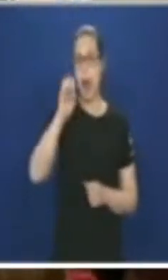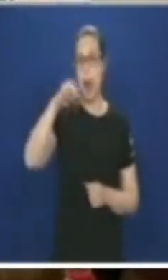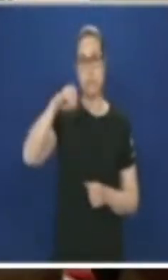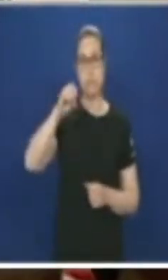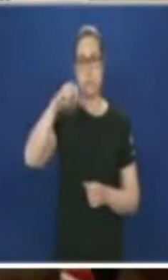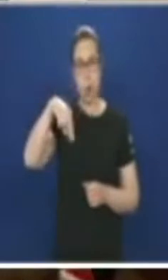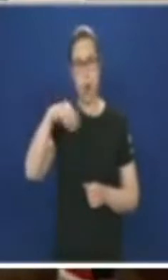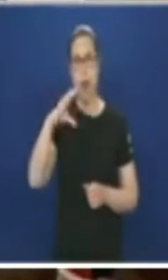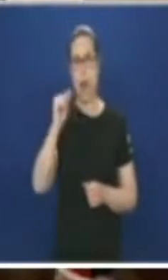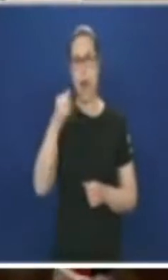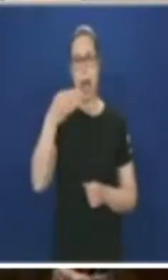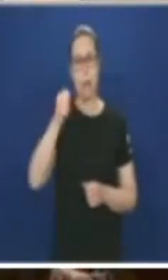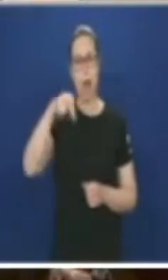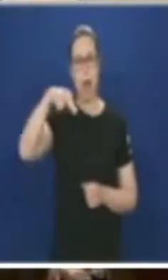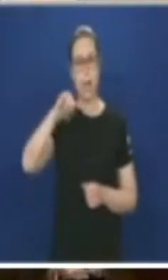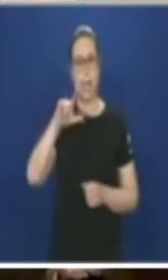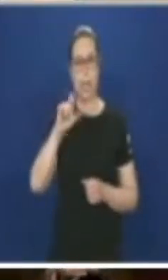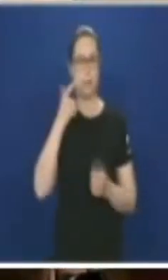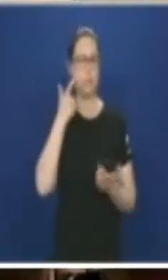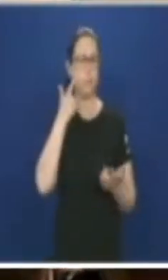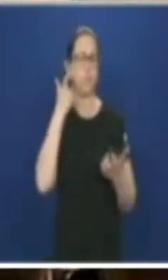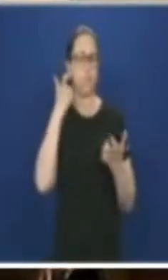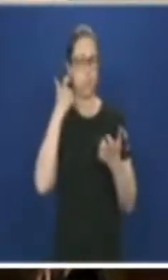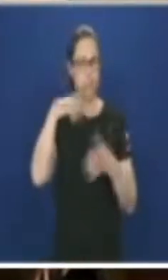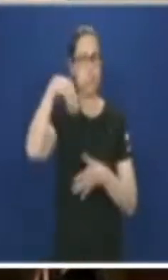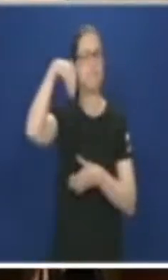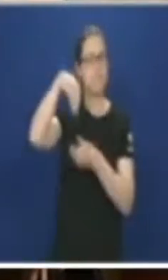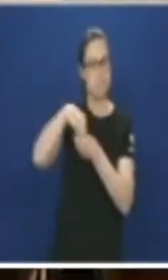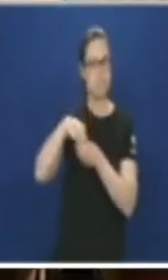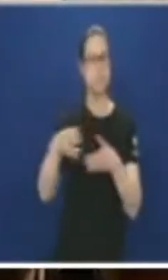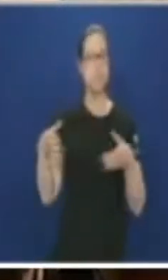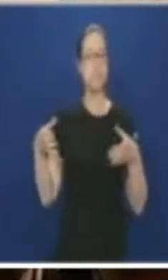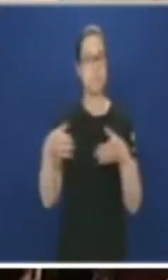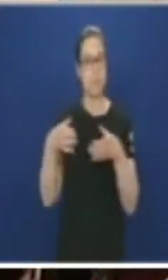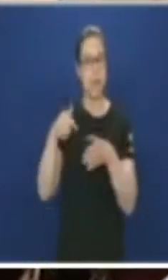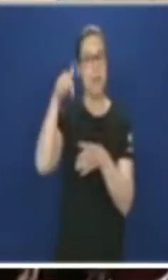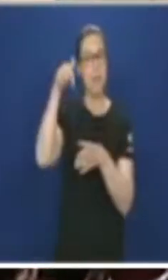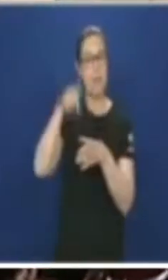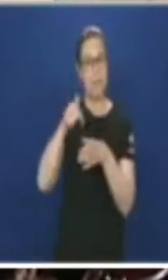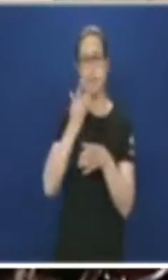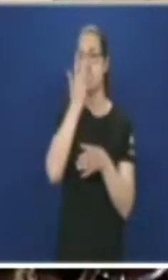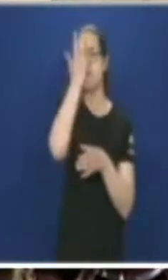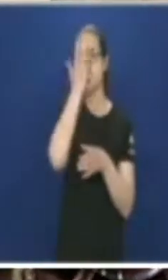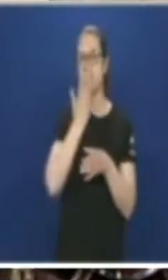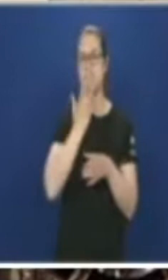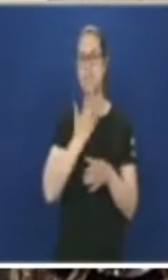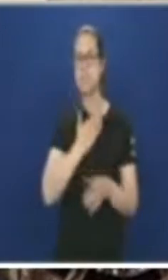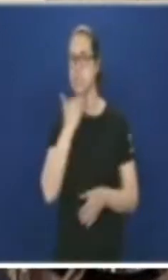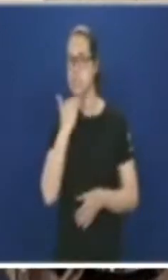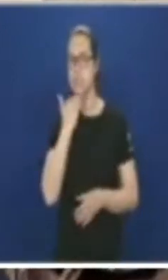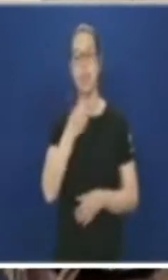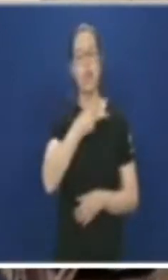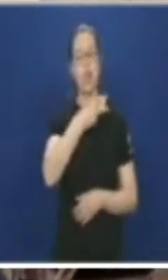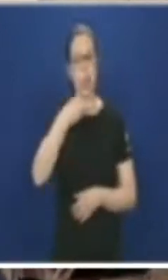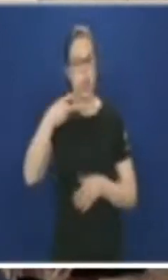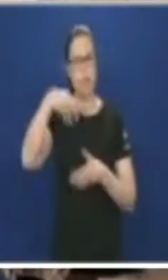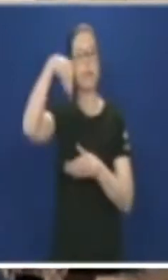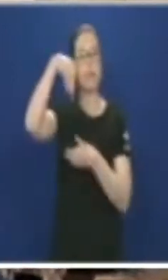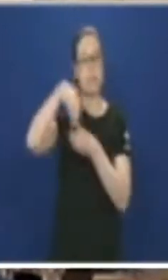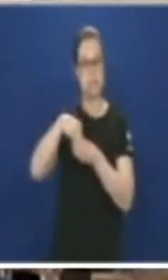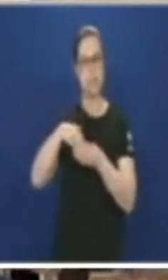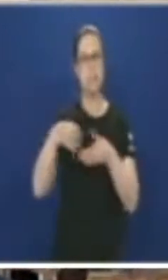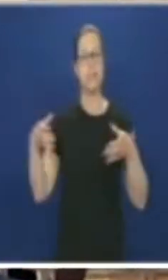esenciais neste proxecto, ao igual que todas as figuras preto de 200 do